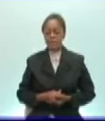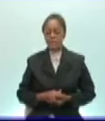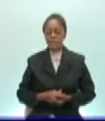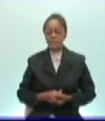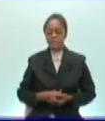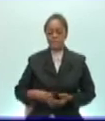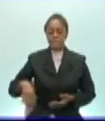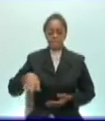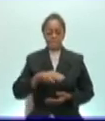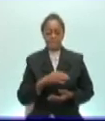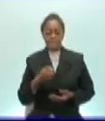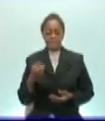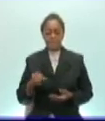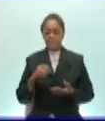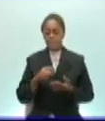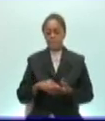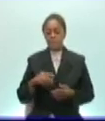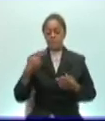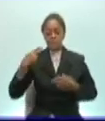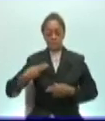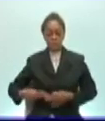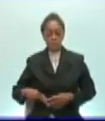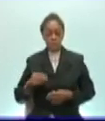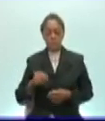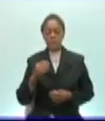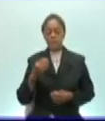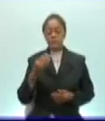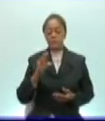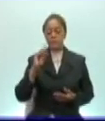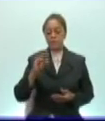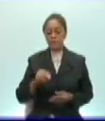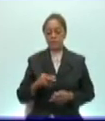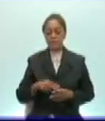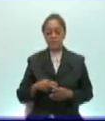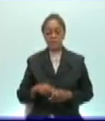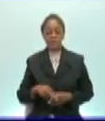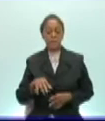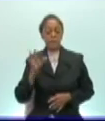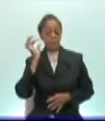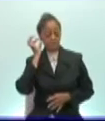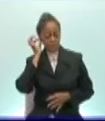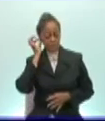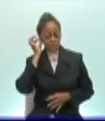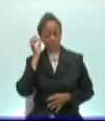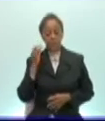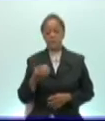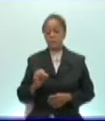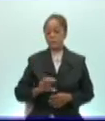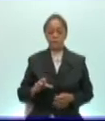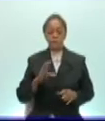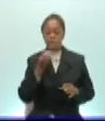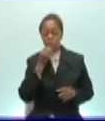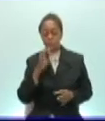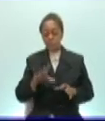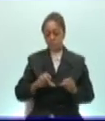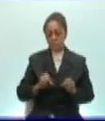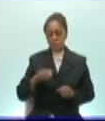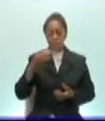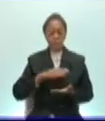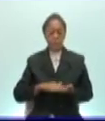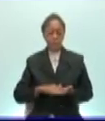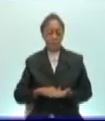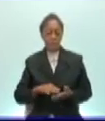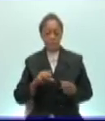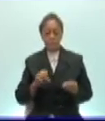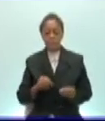la parte desde el punto de vista humano. Incluso nos llegaron a decir hasta afeminados porque éramos incapaces de lograr nada. Por lo tanto, es